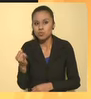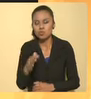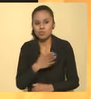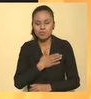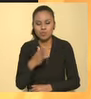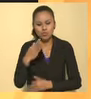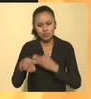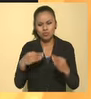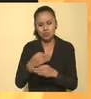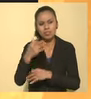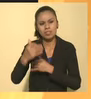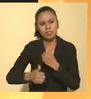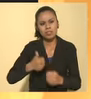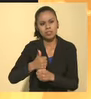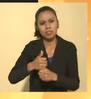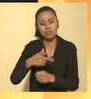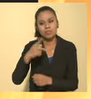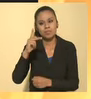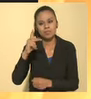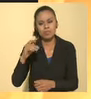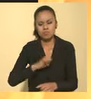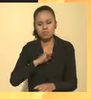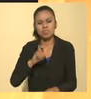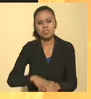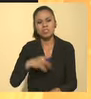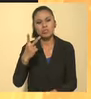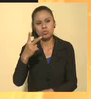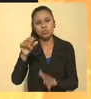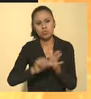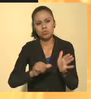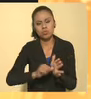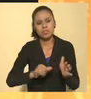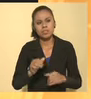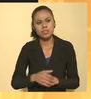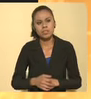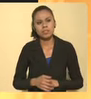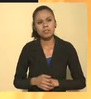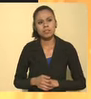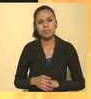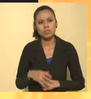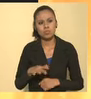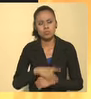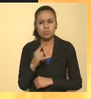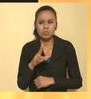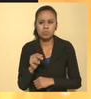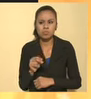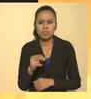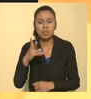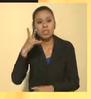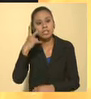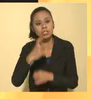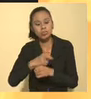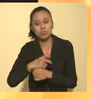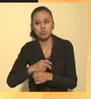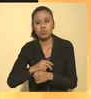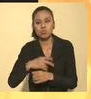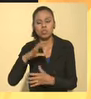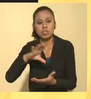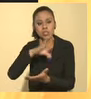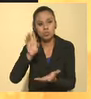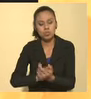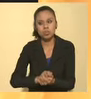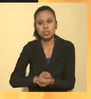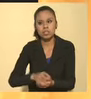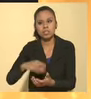el año, pero en especial estos dos meses es especializado en bodas. ¿Y por qué no? Puede ser segundas nupcias, puede ser un